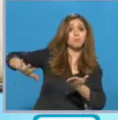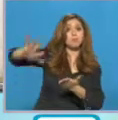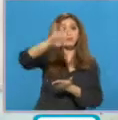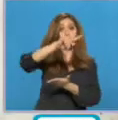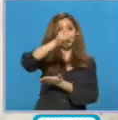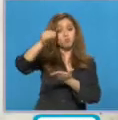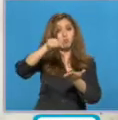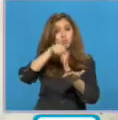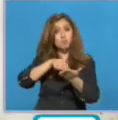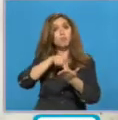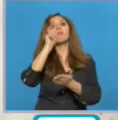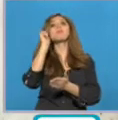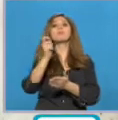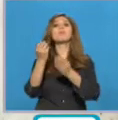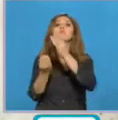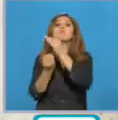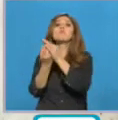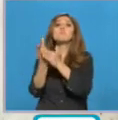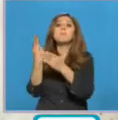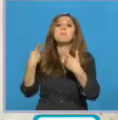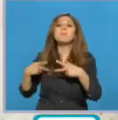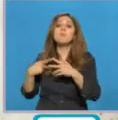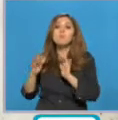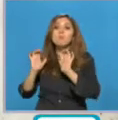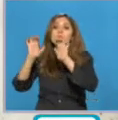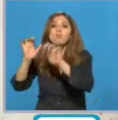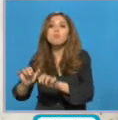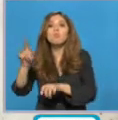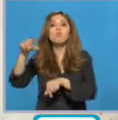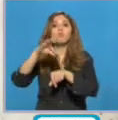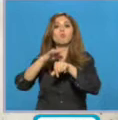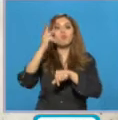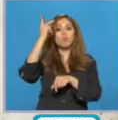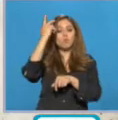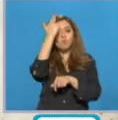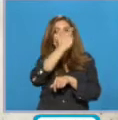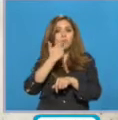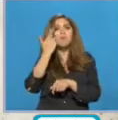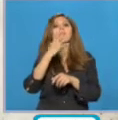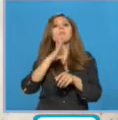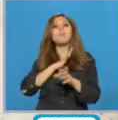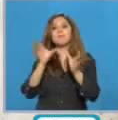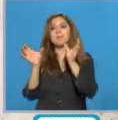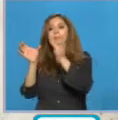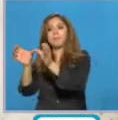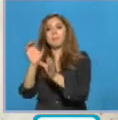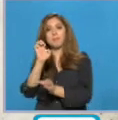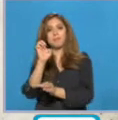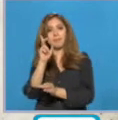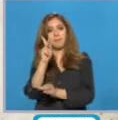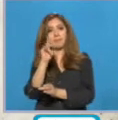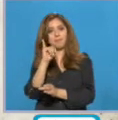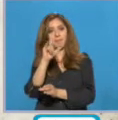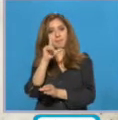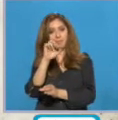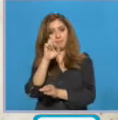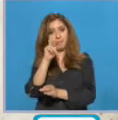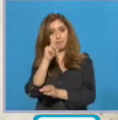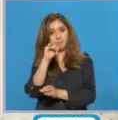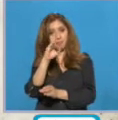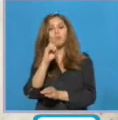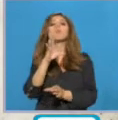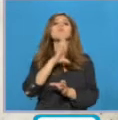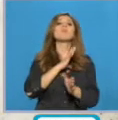observación, que eran los recién llegados y el diagnóstico, ¿no? Había pabellón de epilépticos, había pabellón de peligrosos,